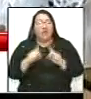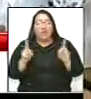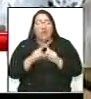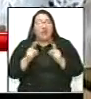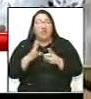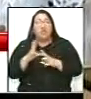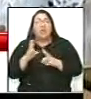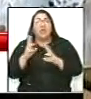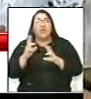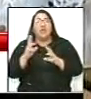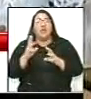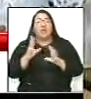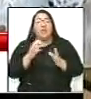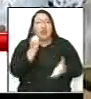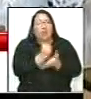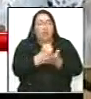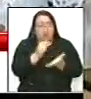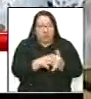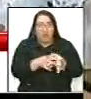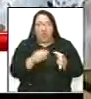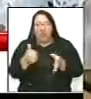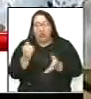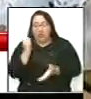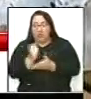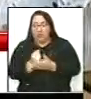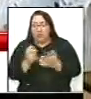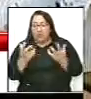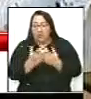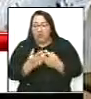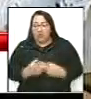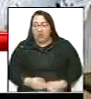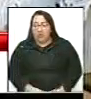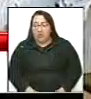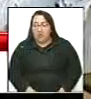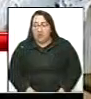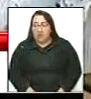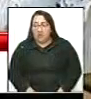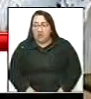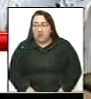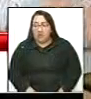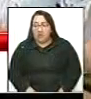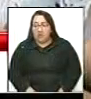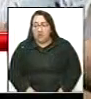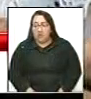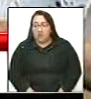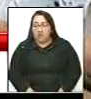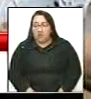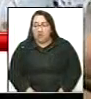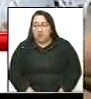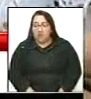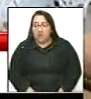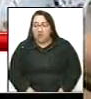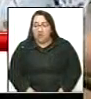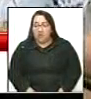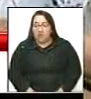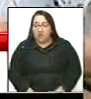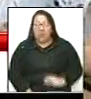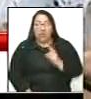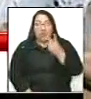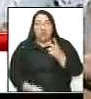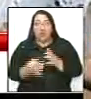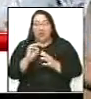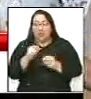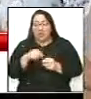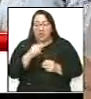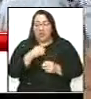ellas, y la verdad que sí, también coincido en sus apreciaciones respecto de la segunda